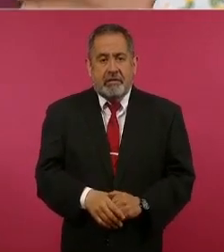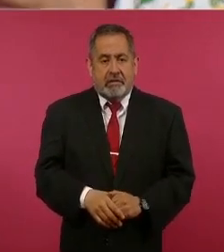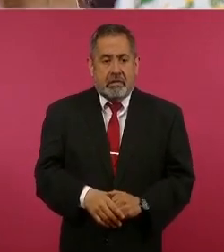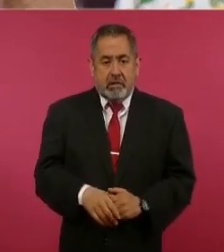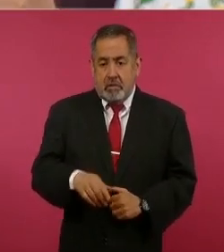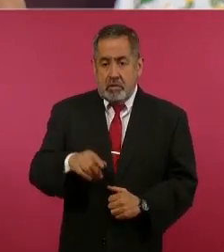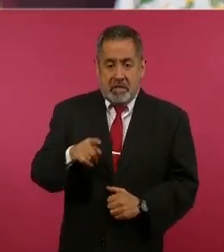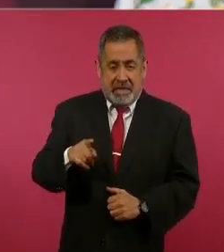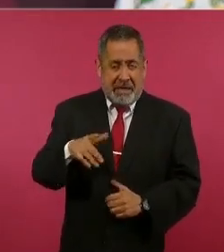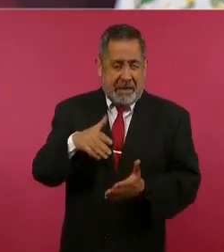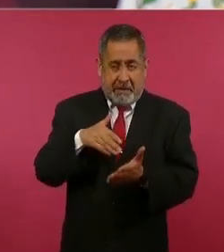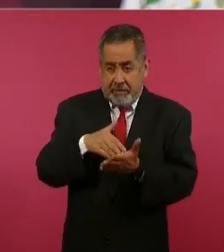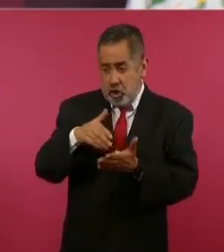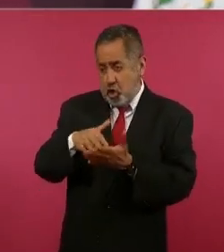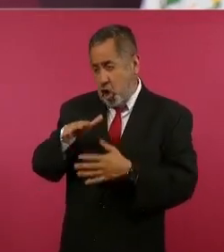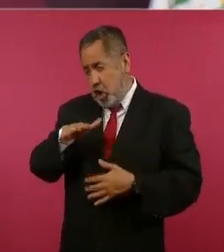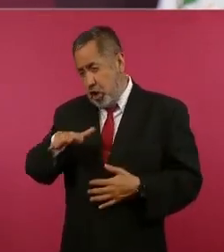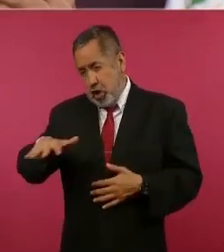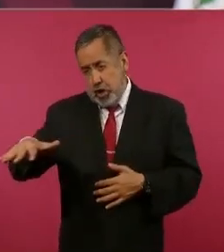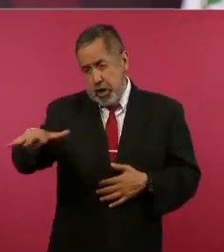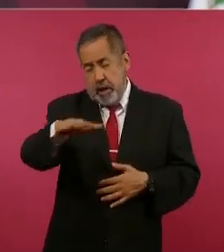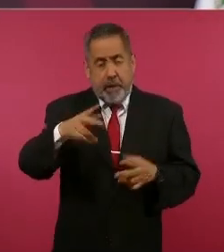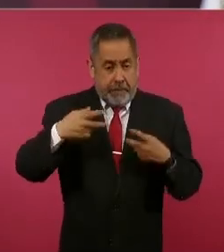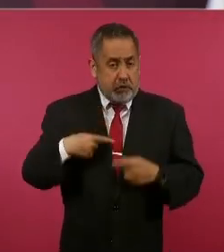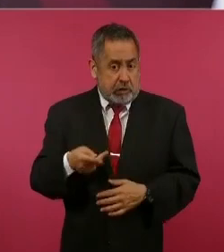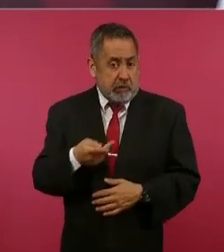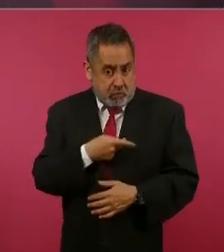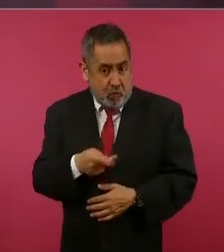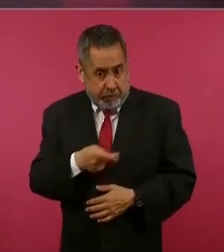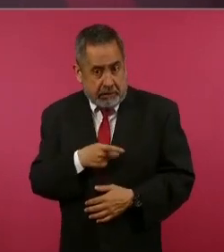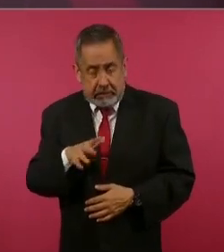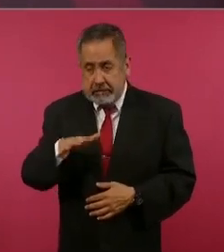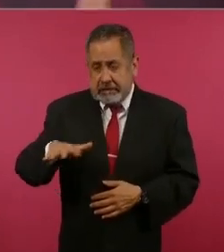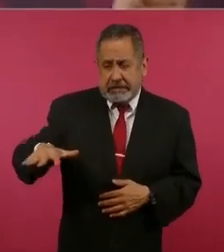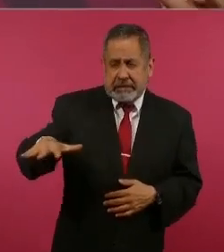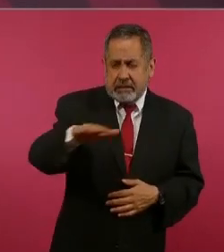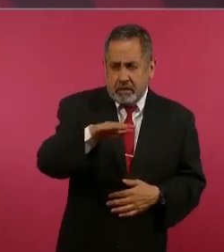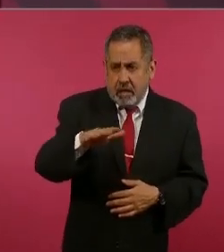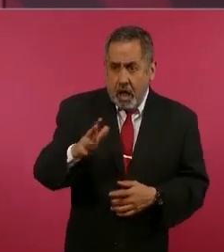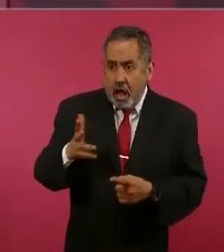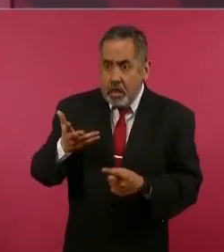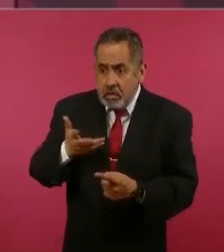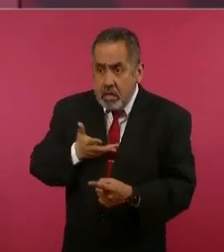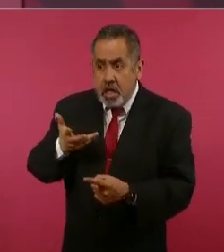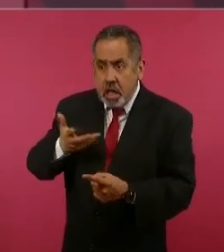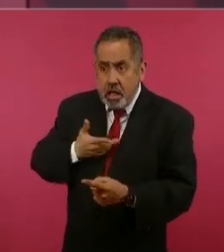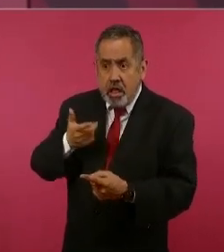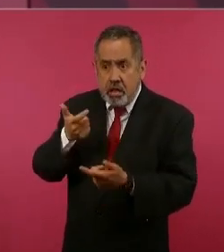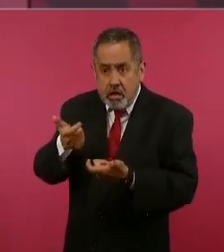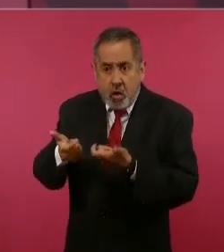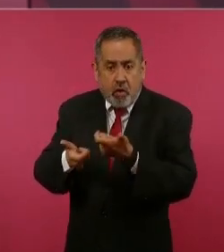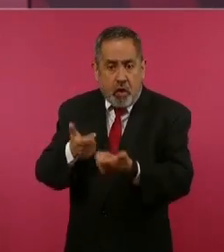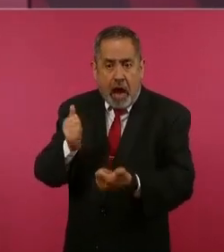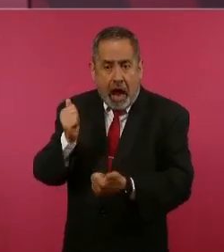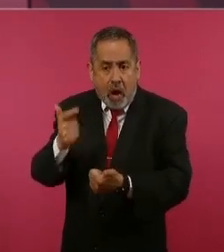Cuando esos millones de pobres tengan